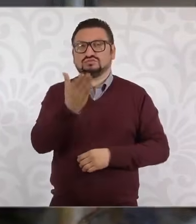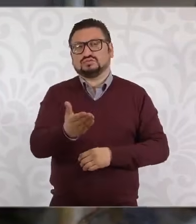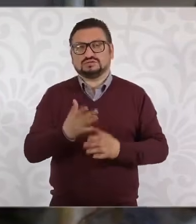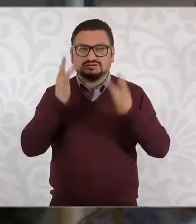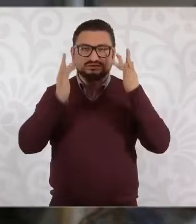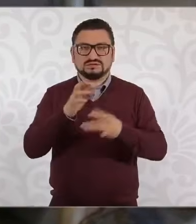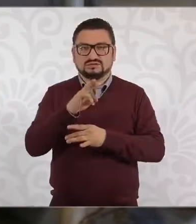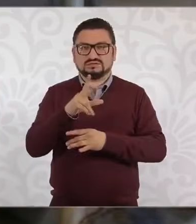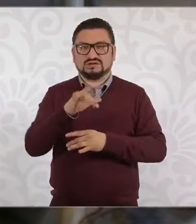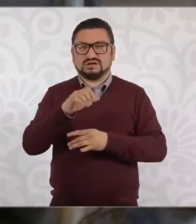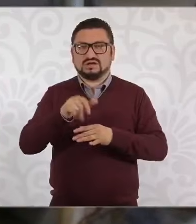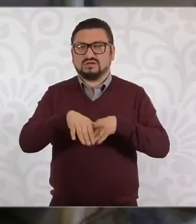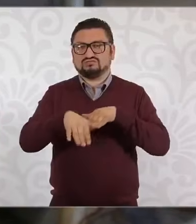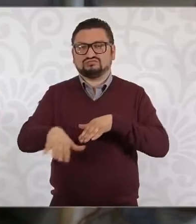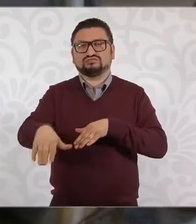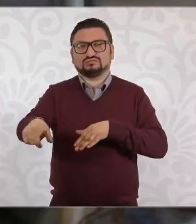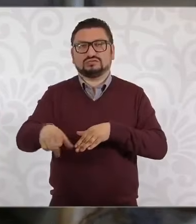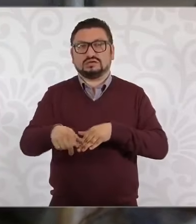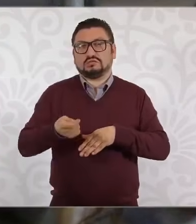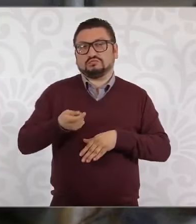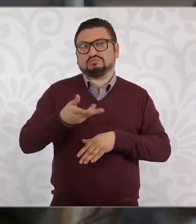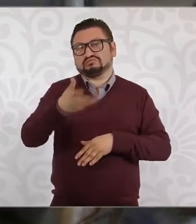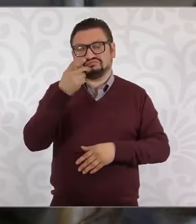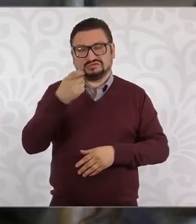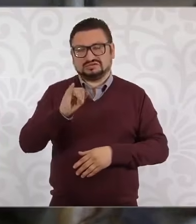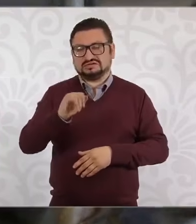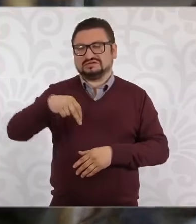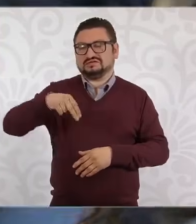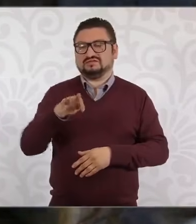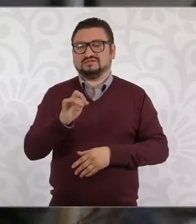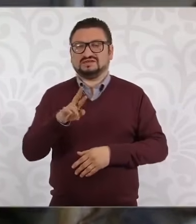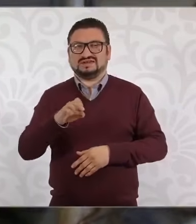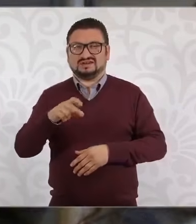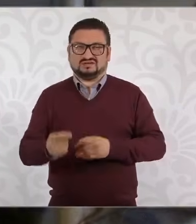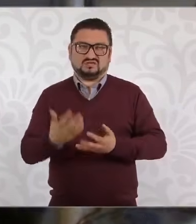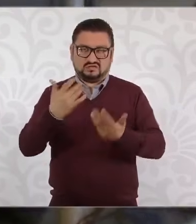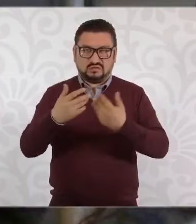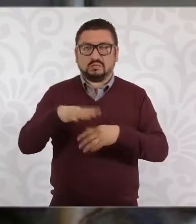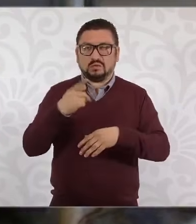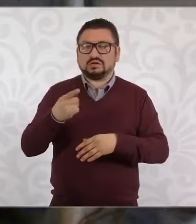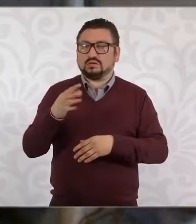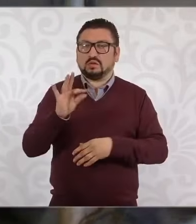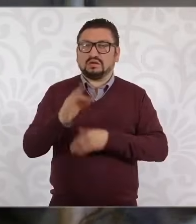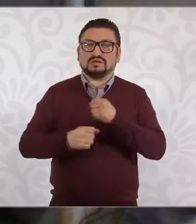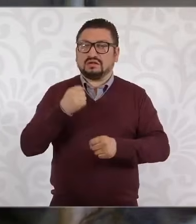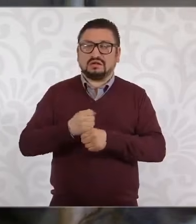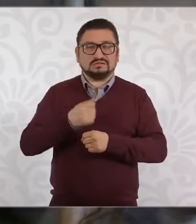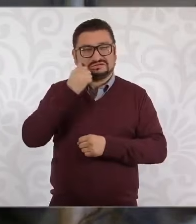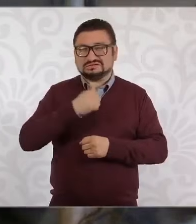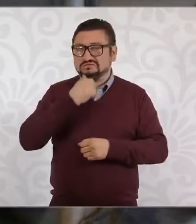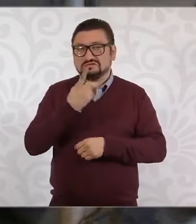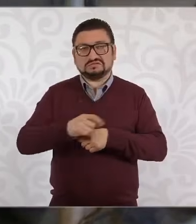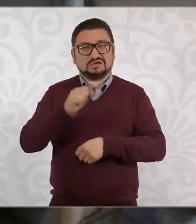Santa Rosalía, hay una cuesta que se llama El Infierno, que yo recuerdo de hace 40 años, a la semana hay un accidente ahí,